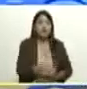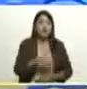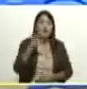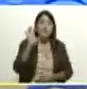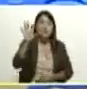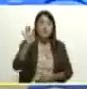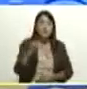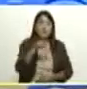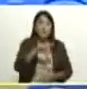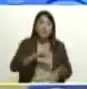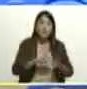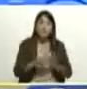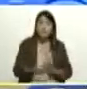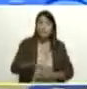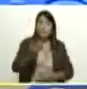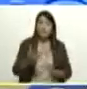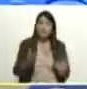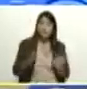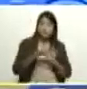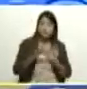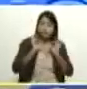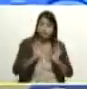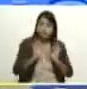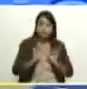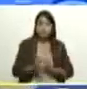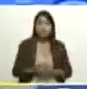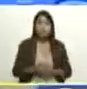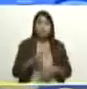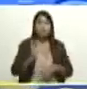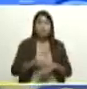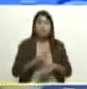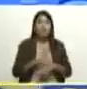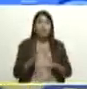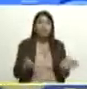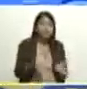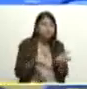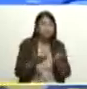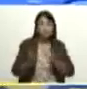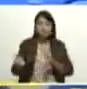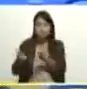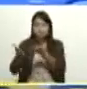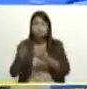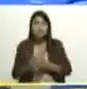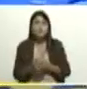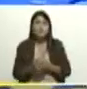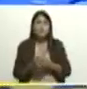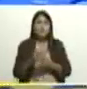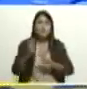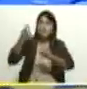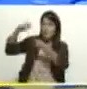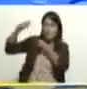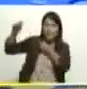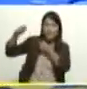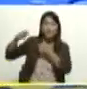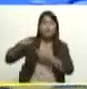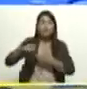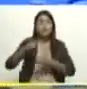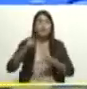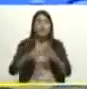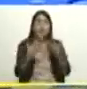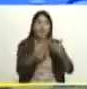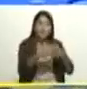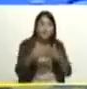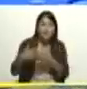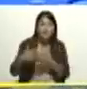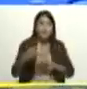una dimensión estratégica, porque estamos impulsando motores como el exportador, motores productivos,